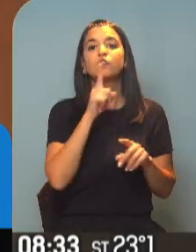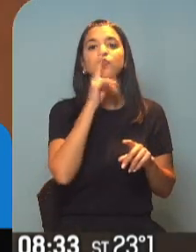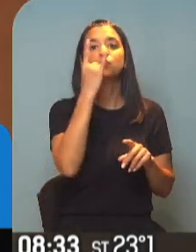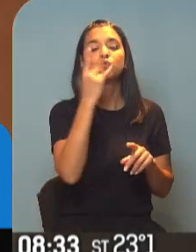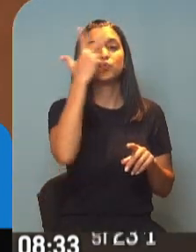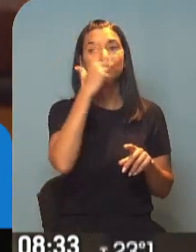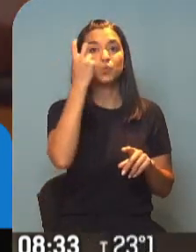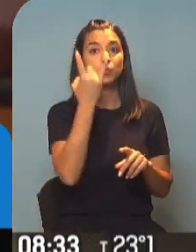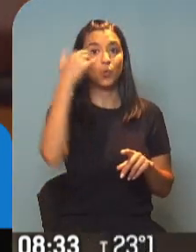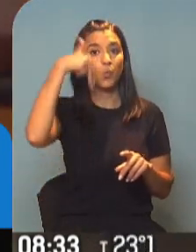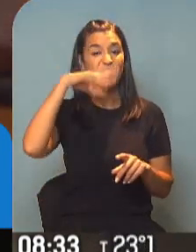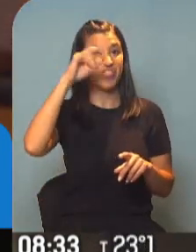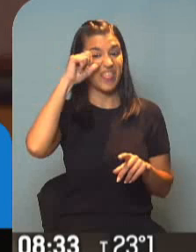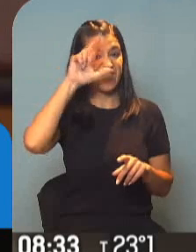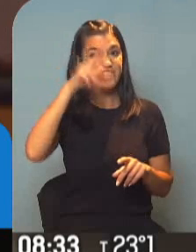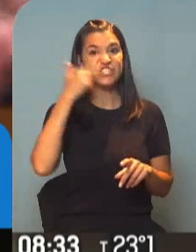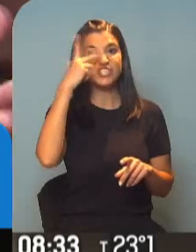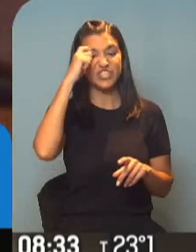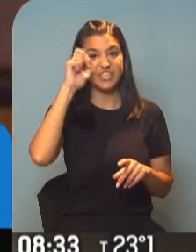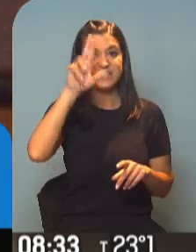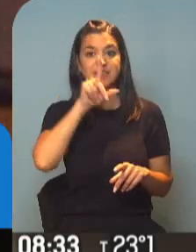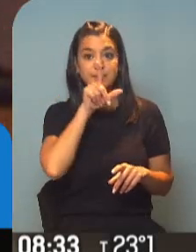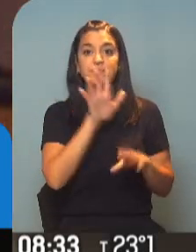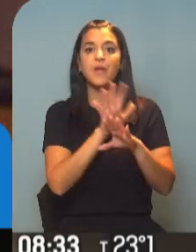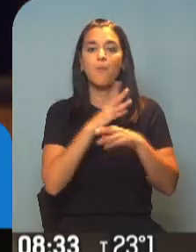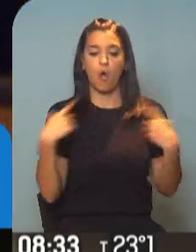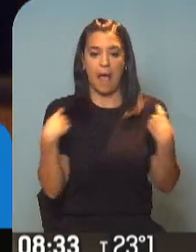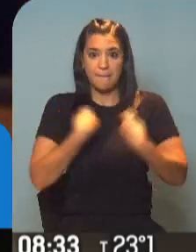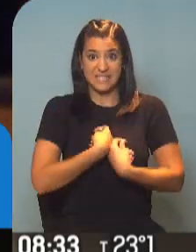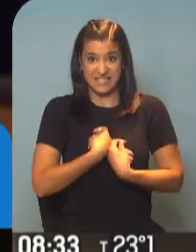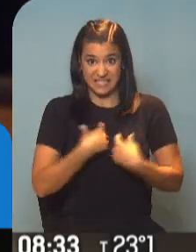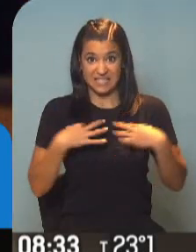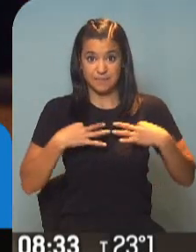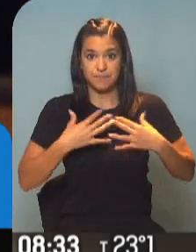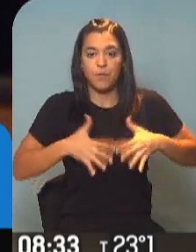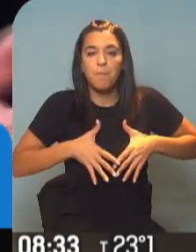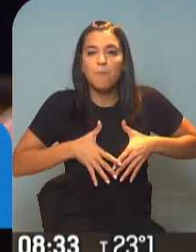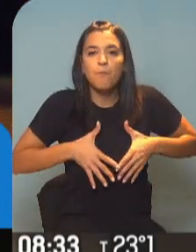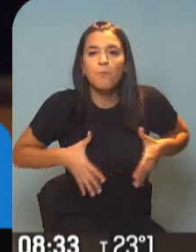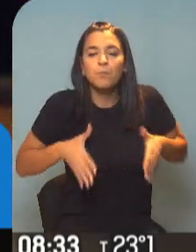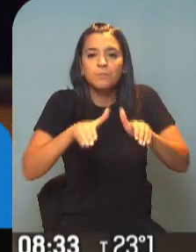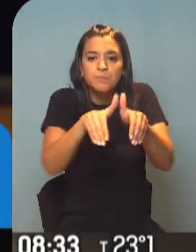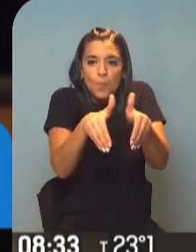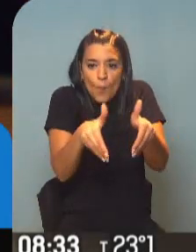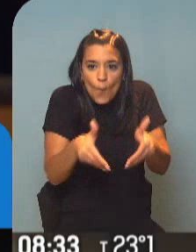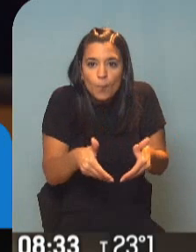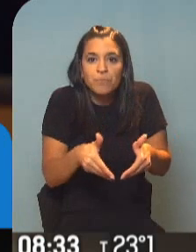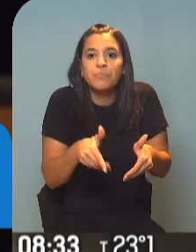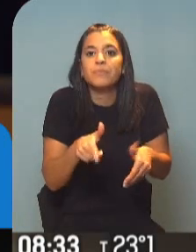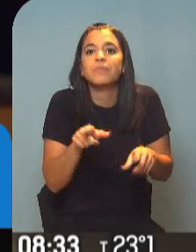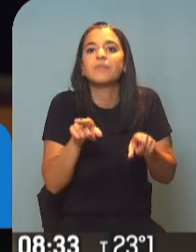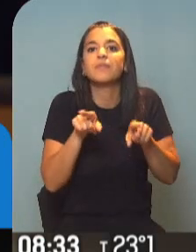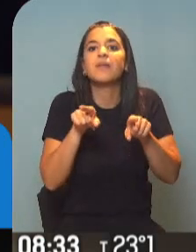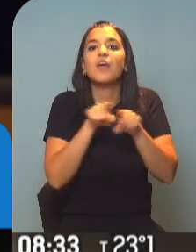con th charts son unas camisetas que hay comerciales que presionan todos nos acordamos de roberto galán